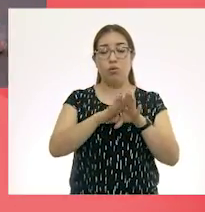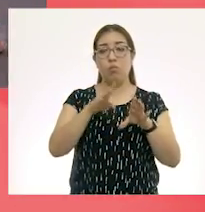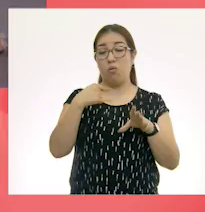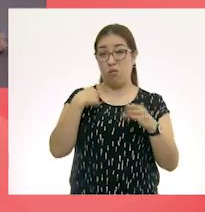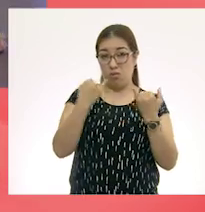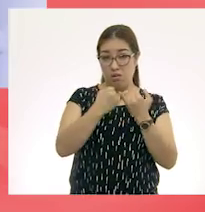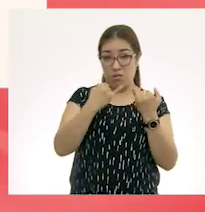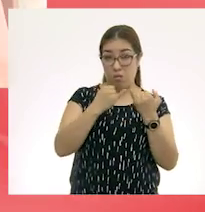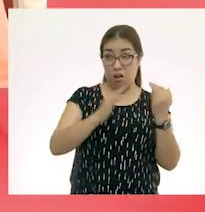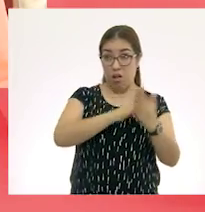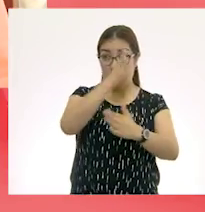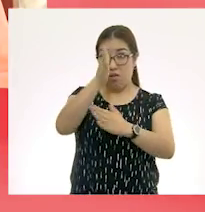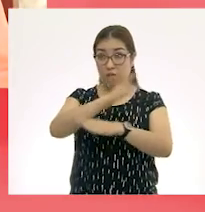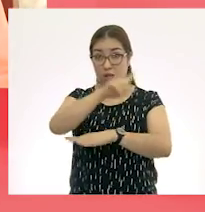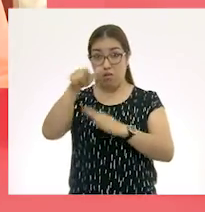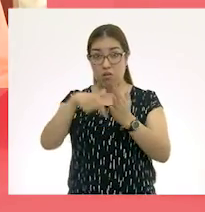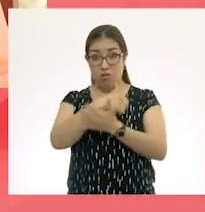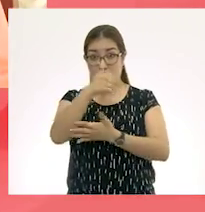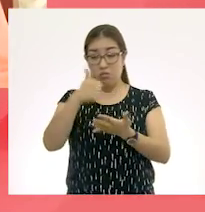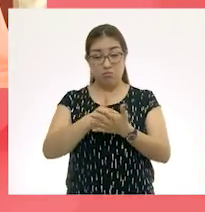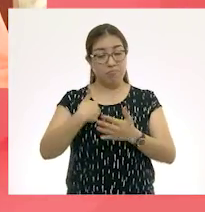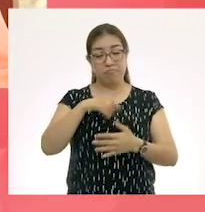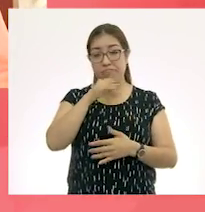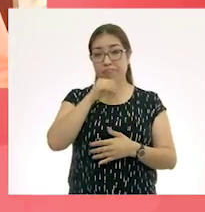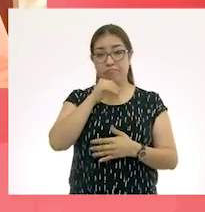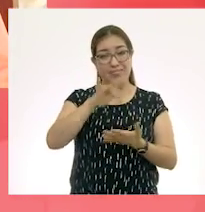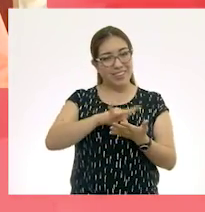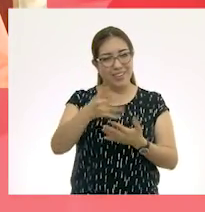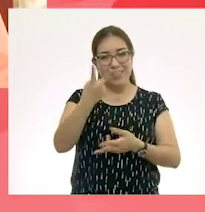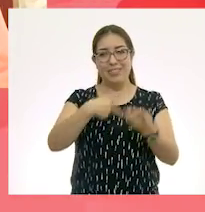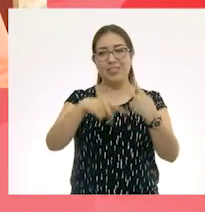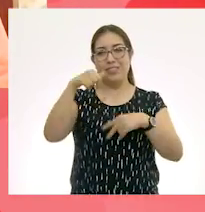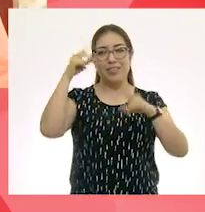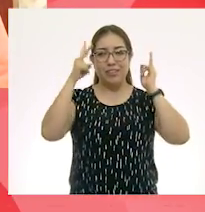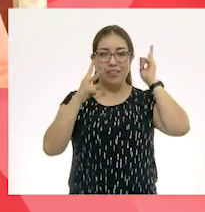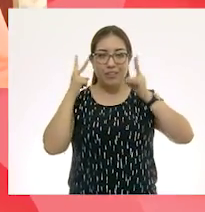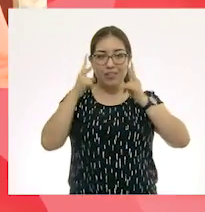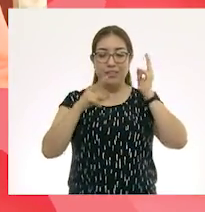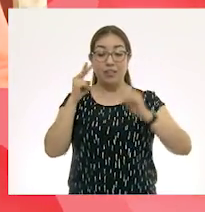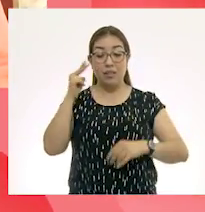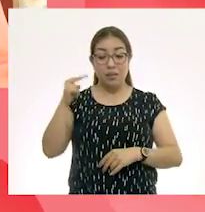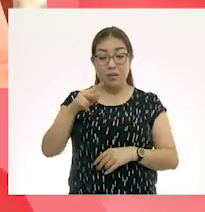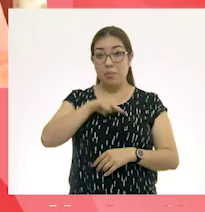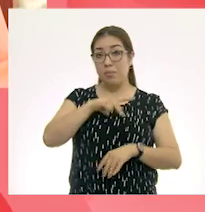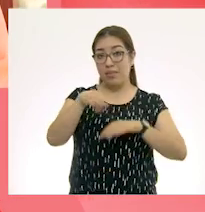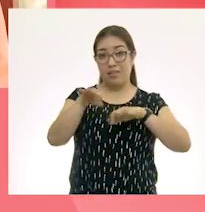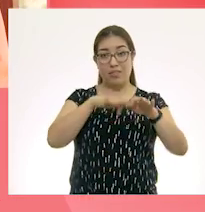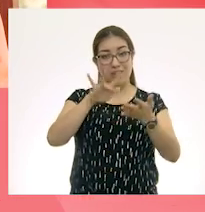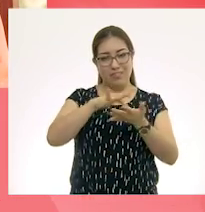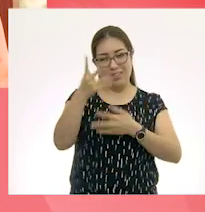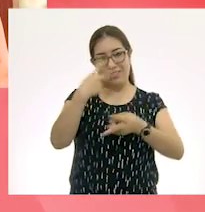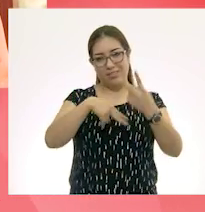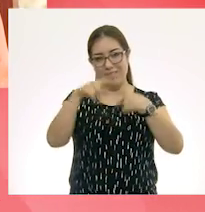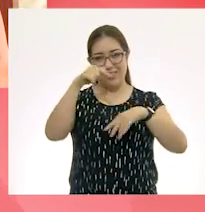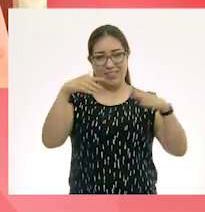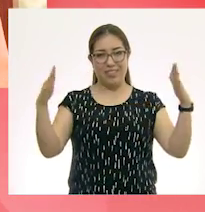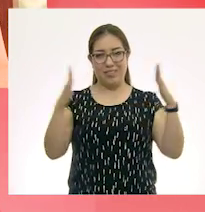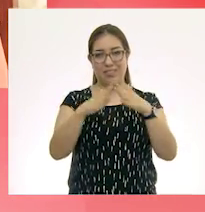dijo que dedicamos diga y gracias a que ellos tengo aquí y pato